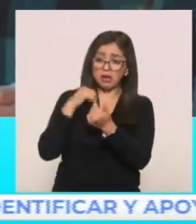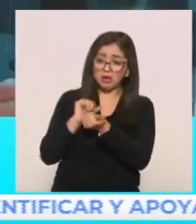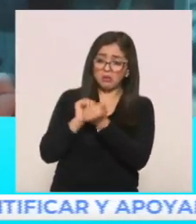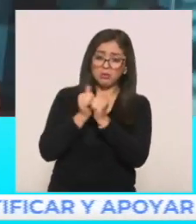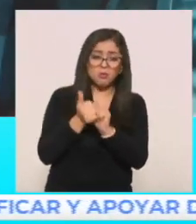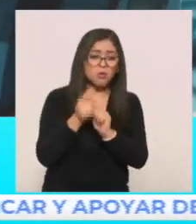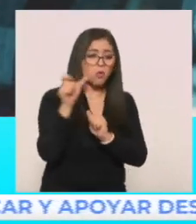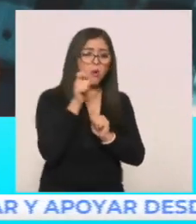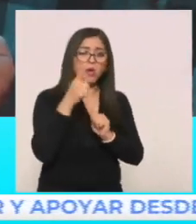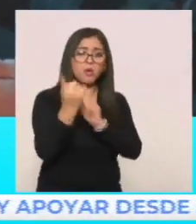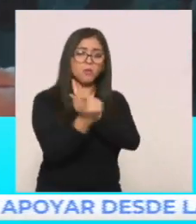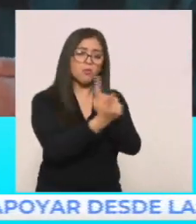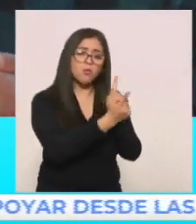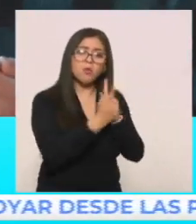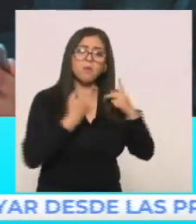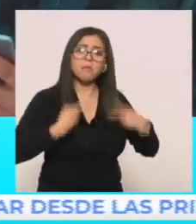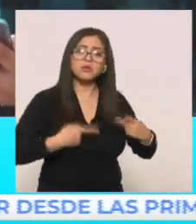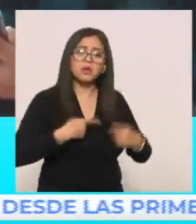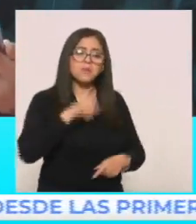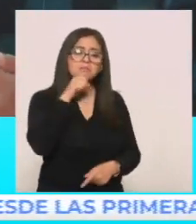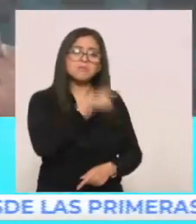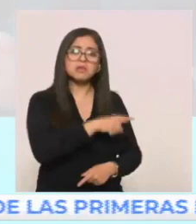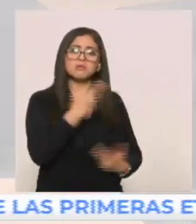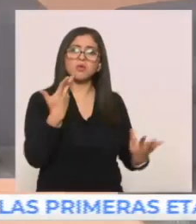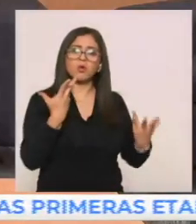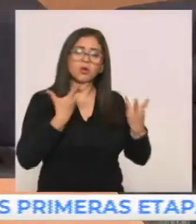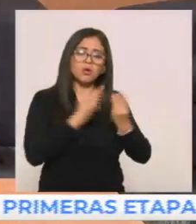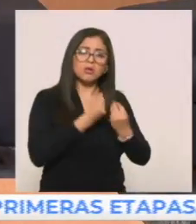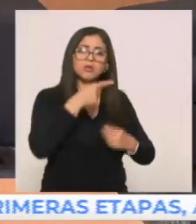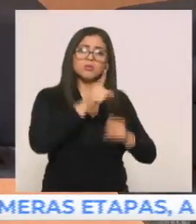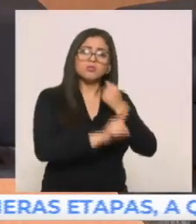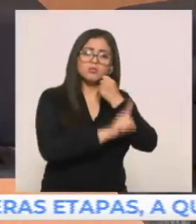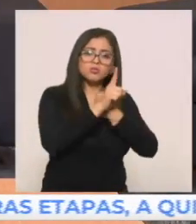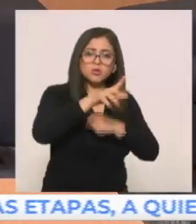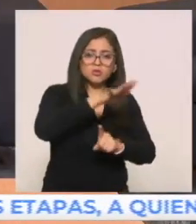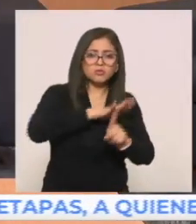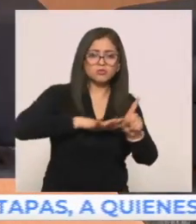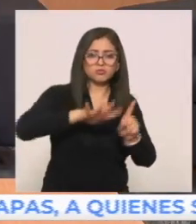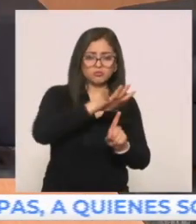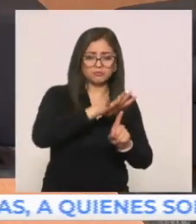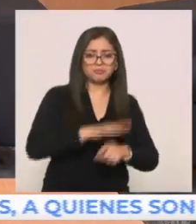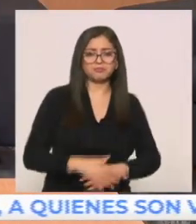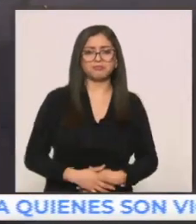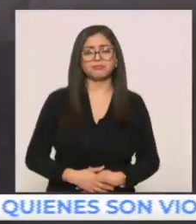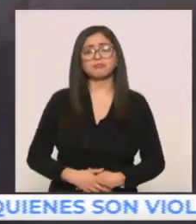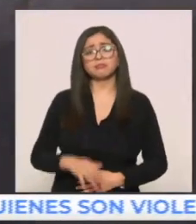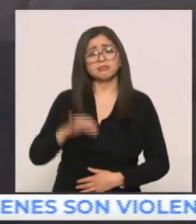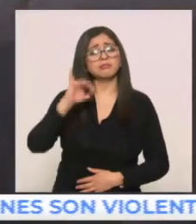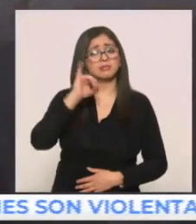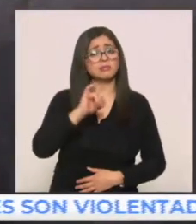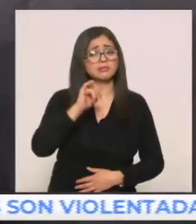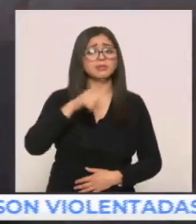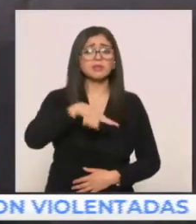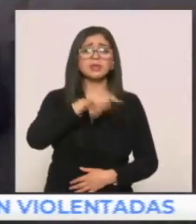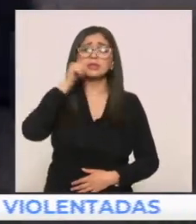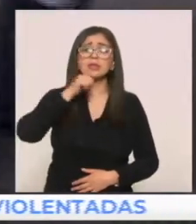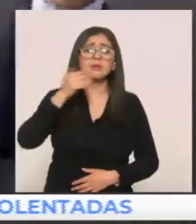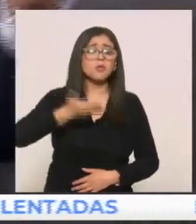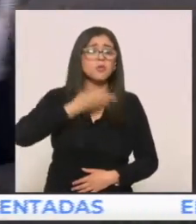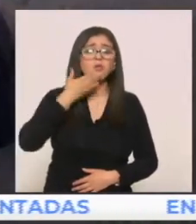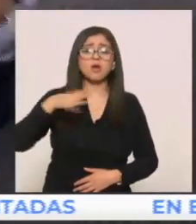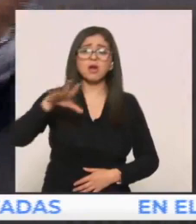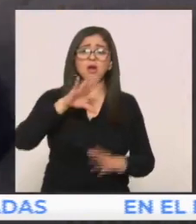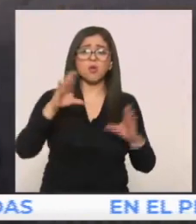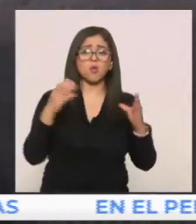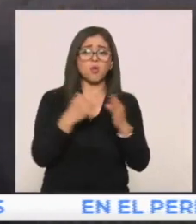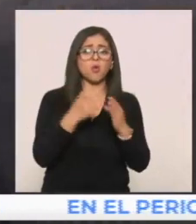más significativos. Y tu que además pareja, a veces tus también hijos, nosotros etc. tenemos un poco que ver ahí, ¿no? Claro, porque vivimos en una cultura patriarcal que nos implica a todos. Es un gran paraguas